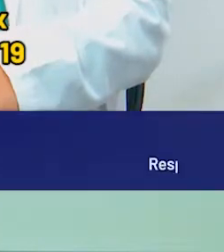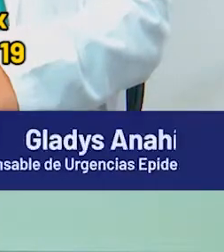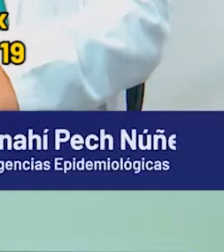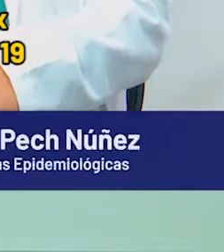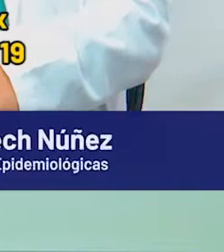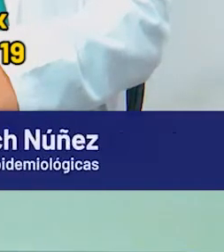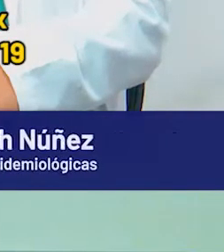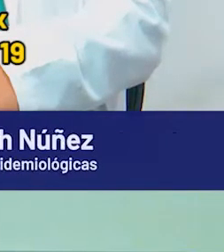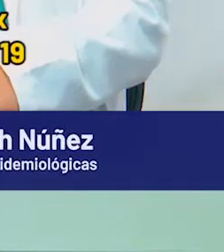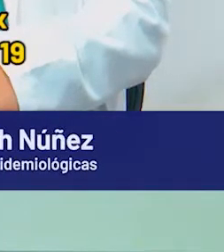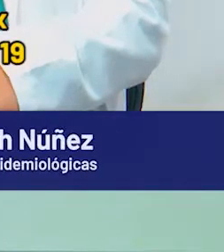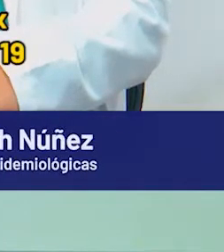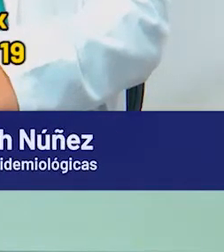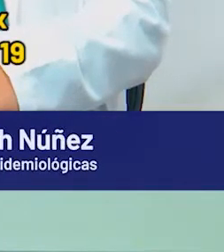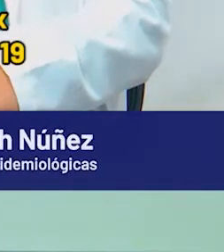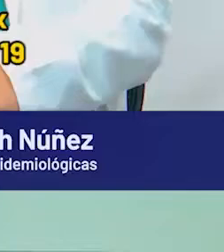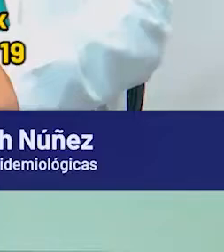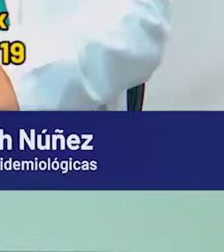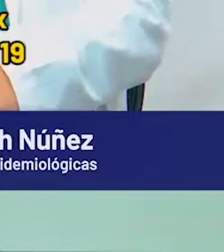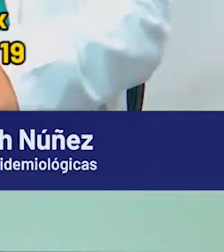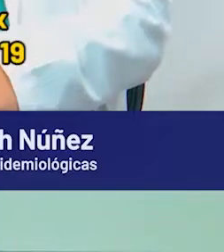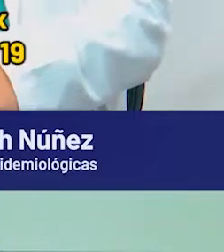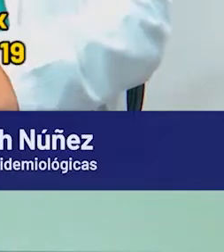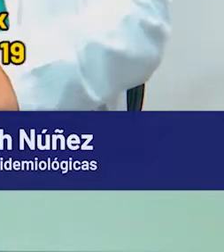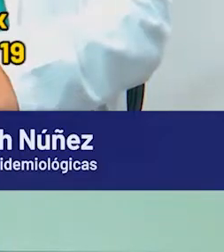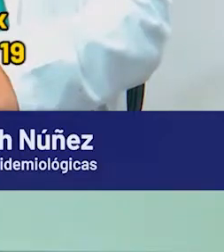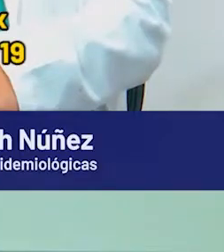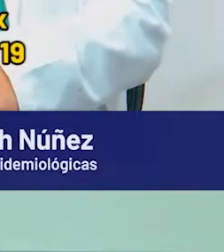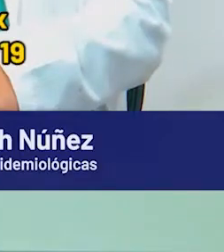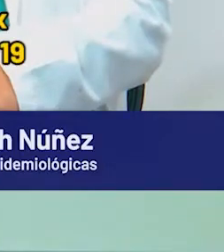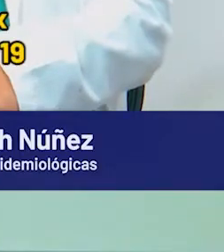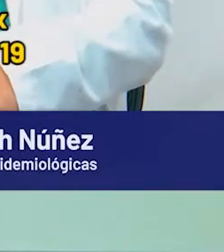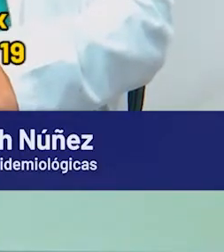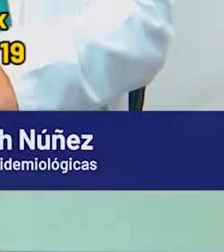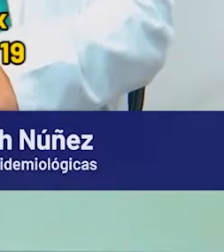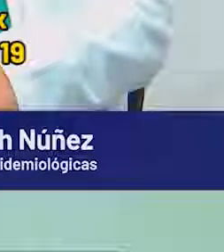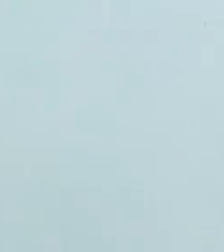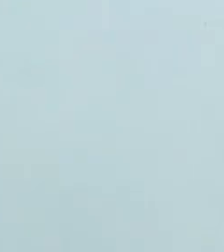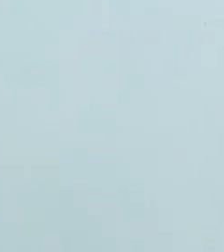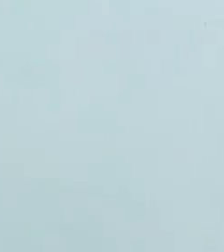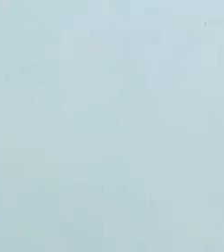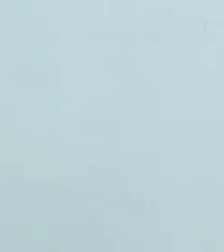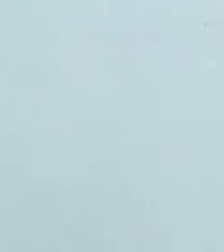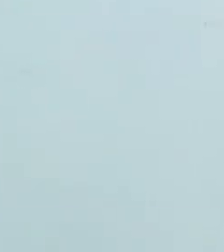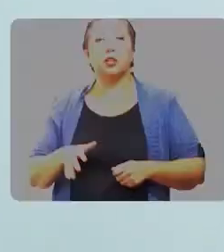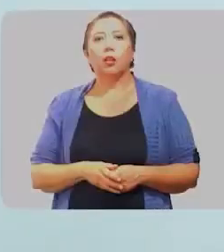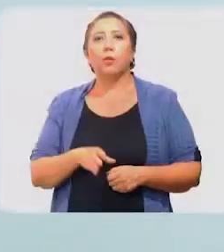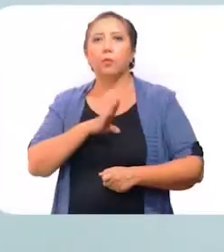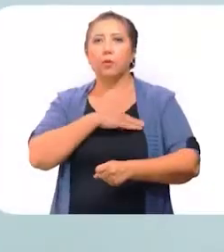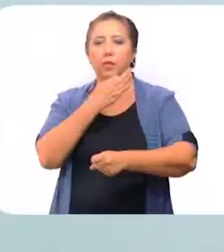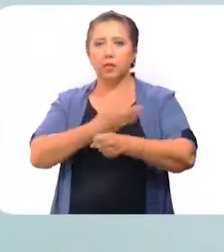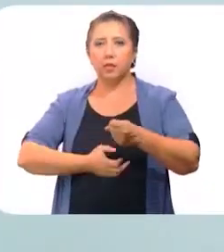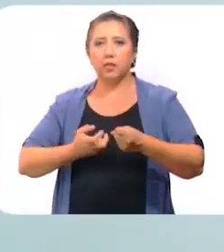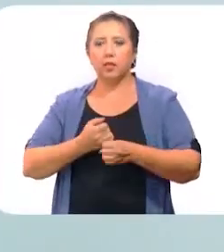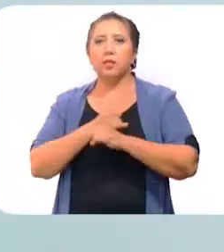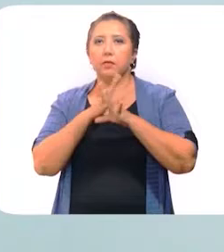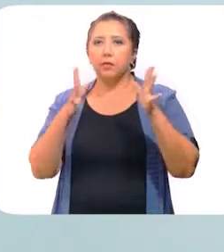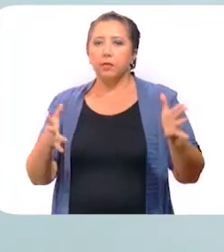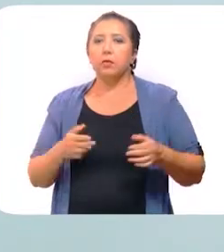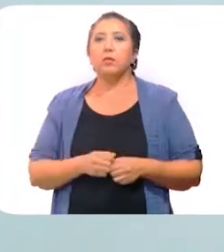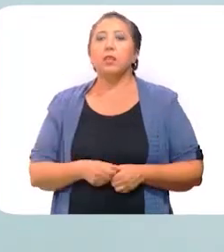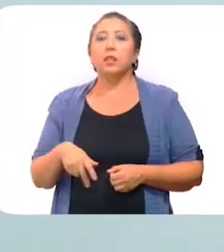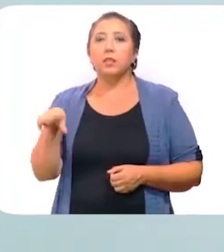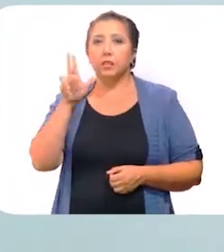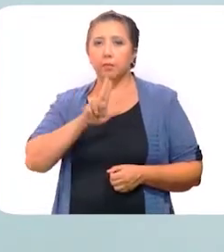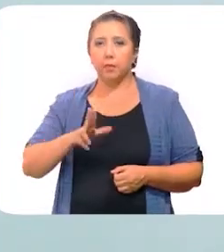Buenas tardes. Nos permitimos dar el parte médico relacionado con el COVID-19 en Yucatán. Adelante, doctora Nay. Gracias, doctora. Buenas tardes. Este es el parte